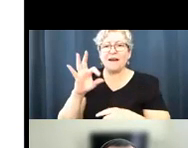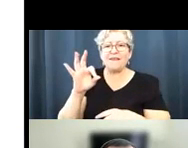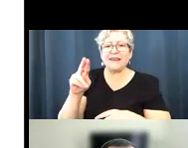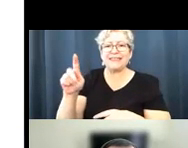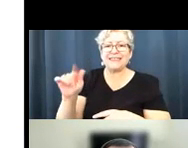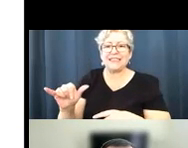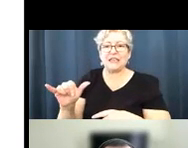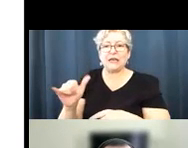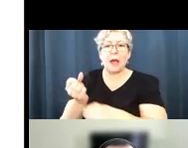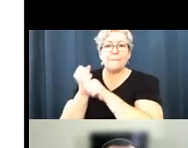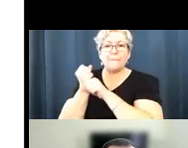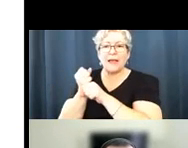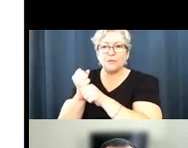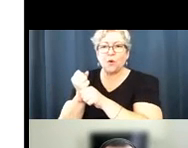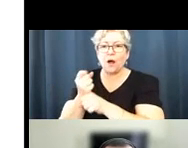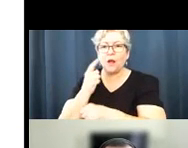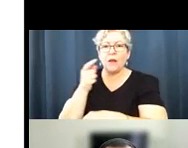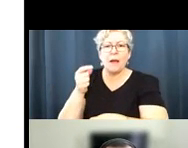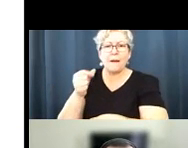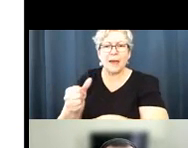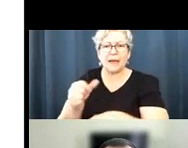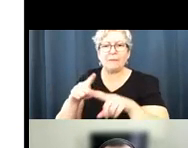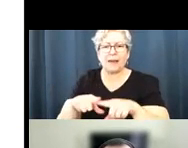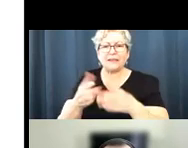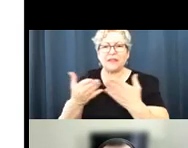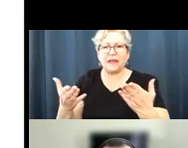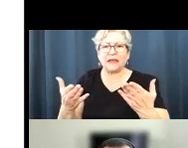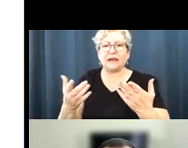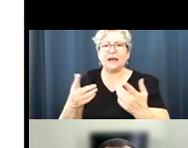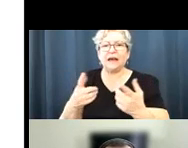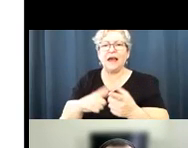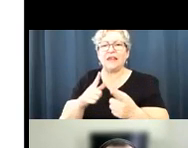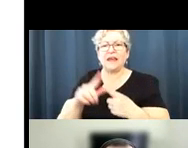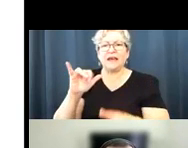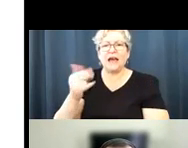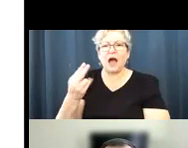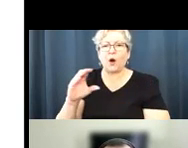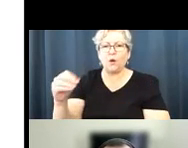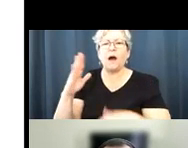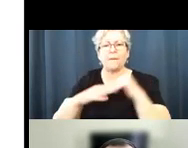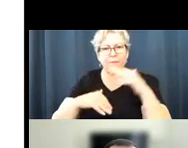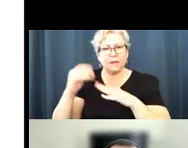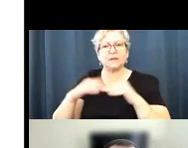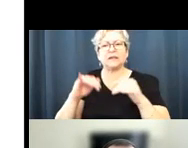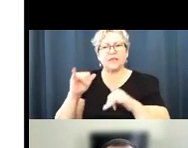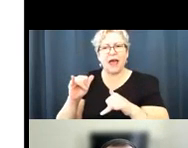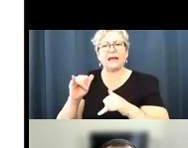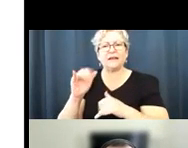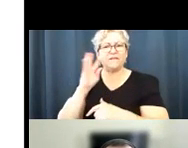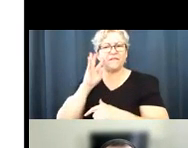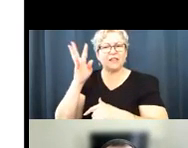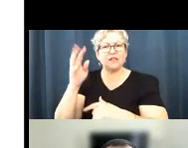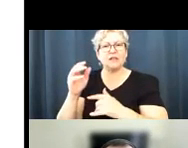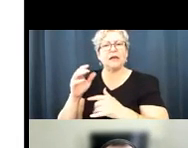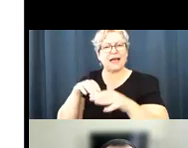como Baseball Fantasy. Y eso era digital y no era accesible. Y cuando estaba con